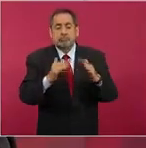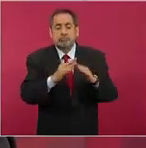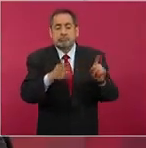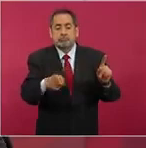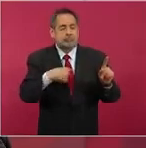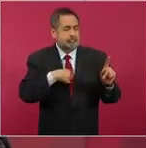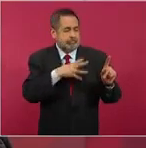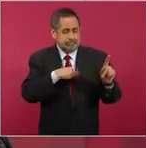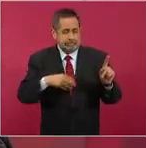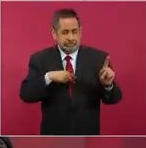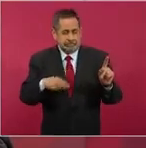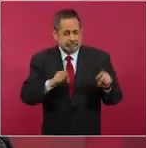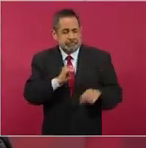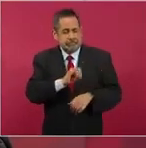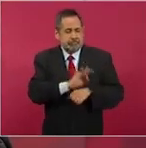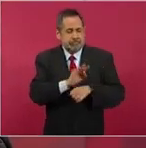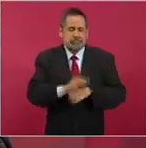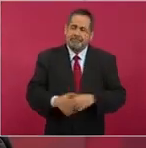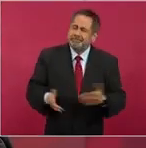a mi hijo.